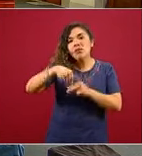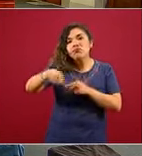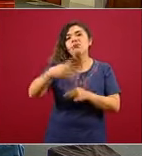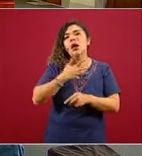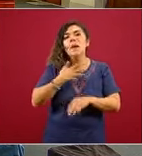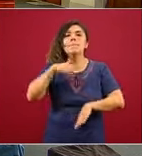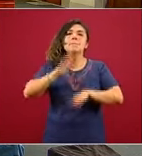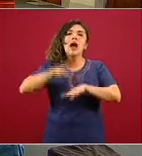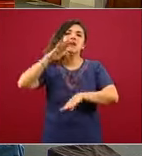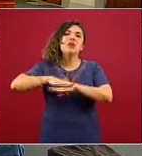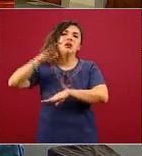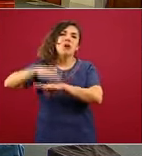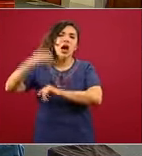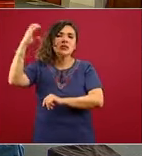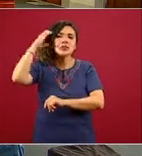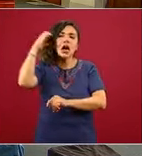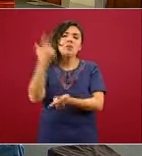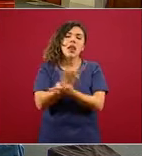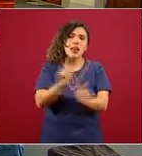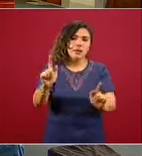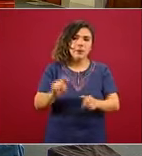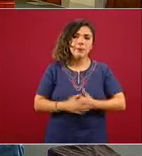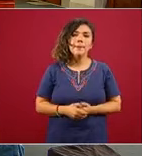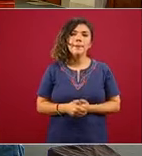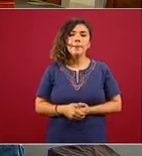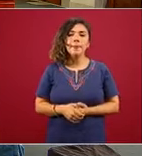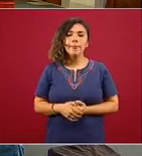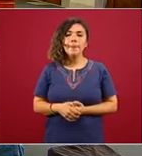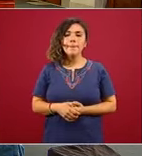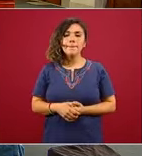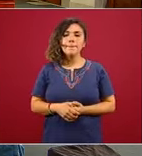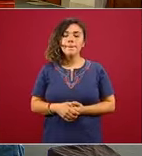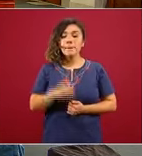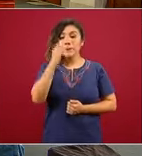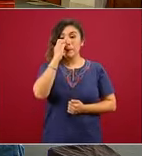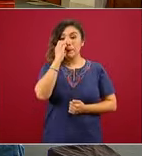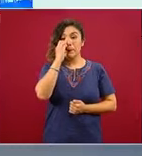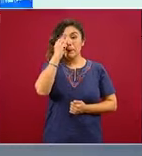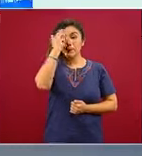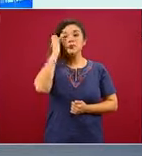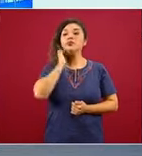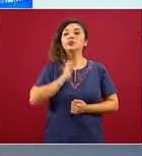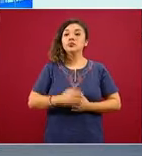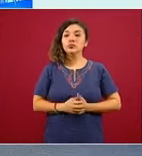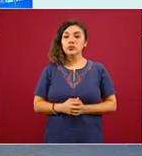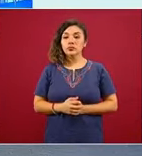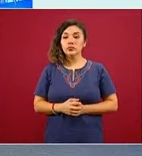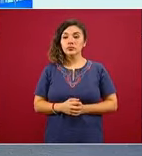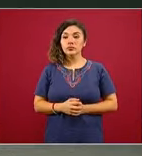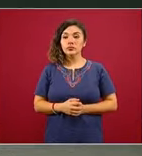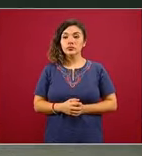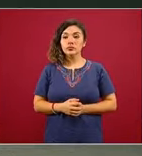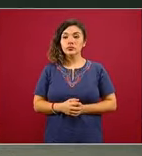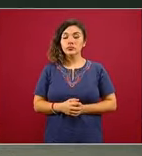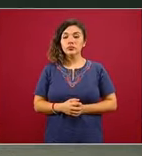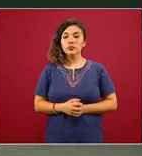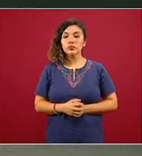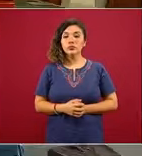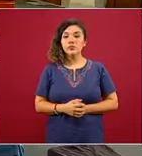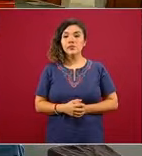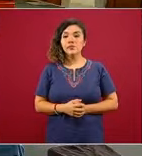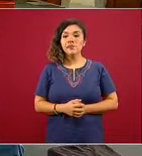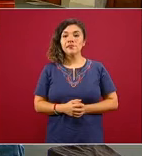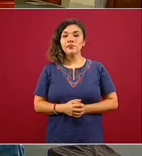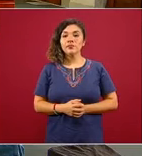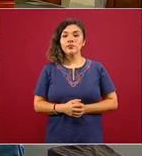cada vez más y más camas disponibles. Bien, veamos la siguiente diapositiva. Vamos a